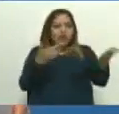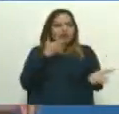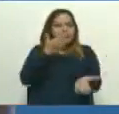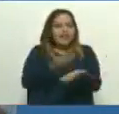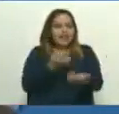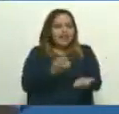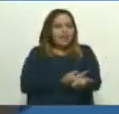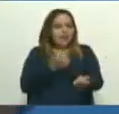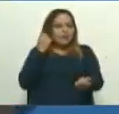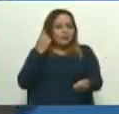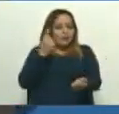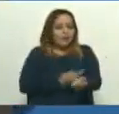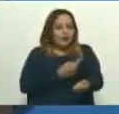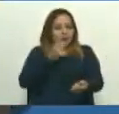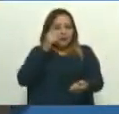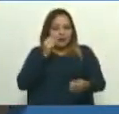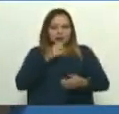y hermanas.